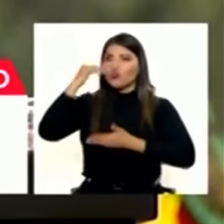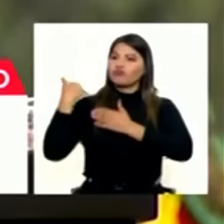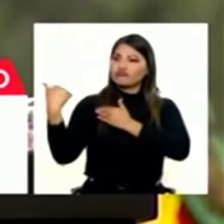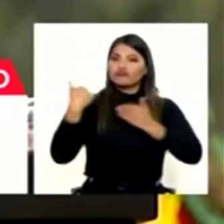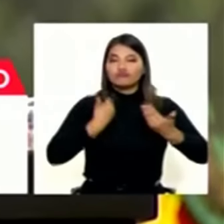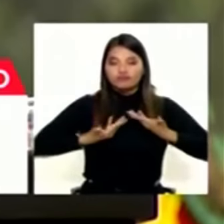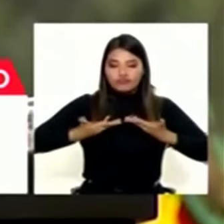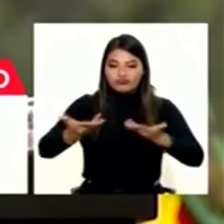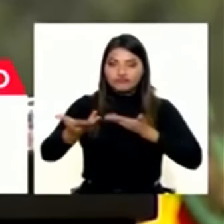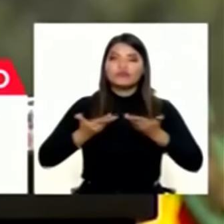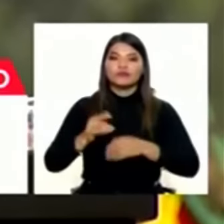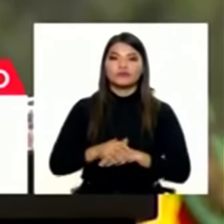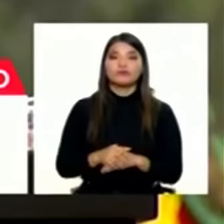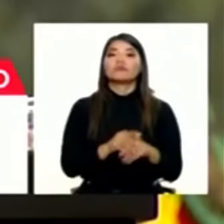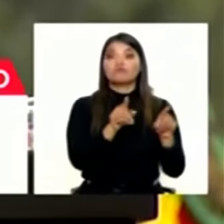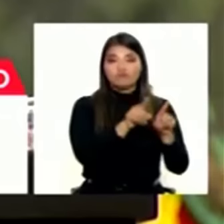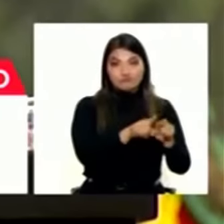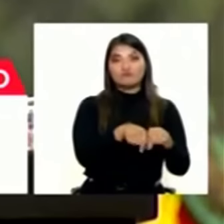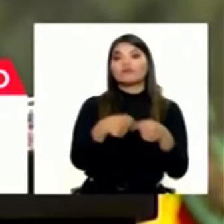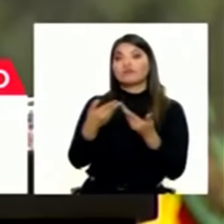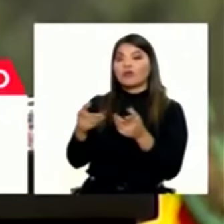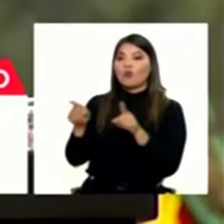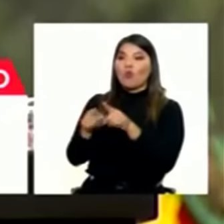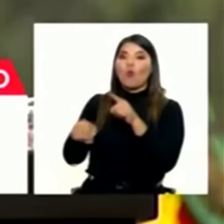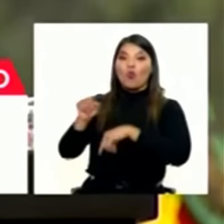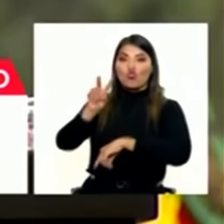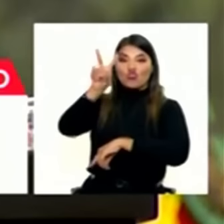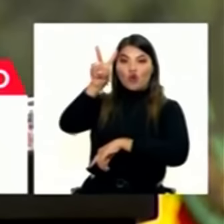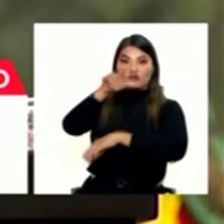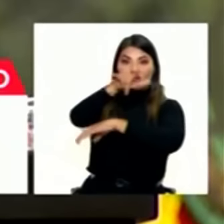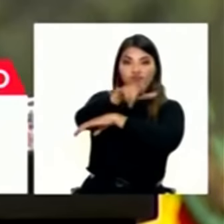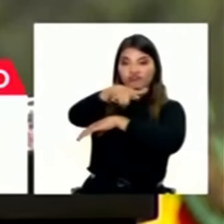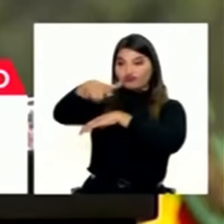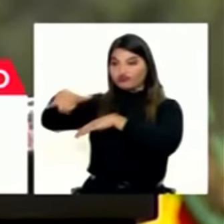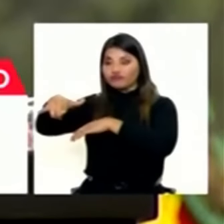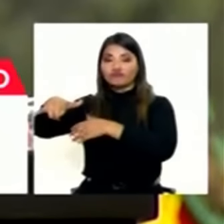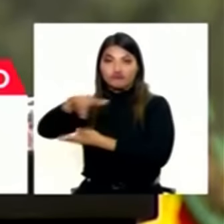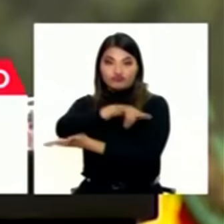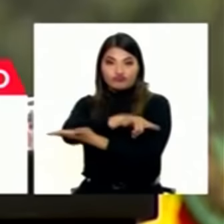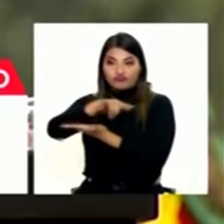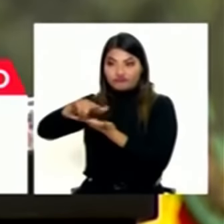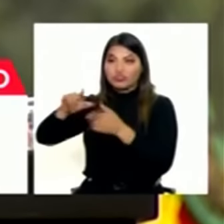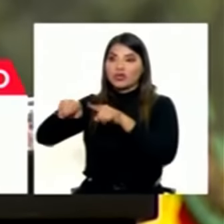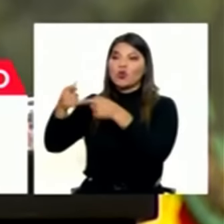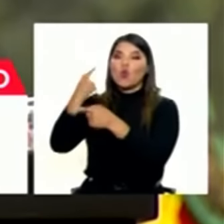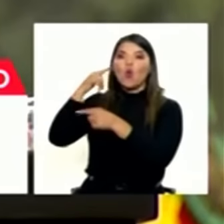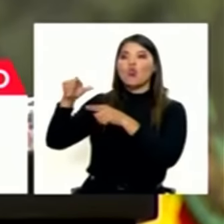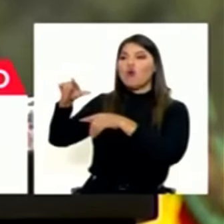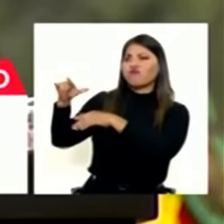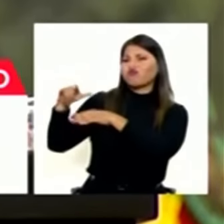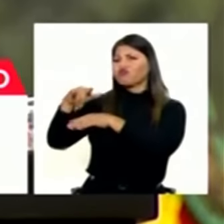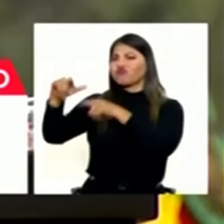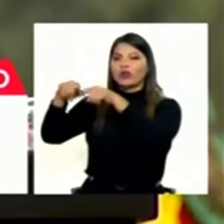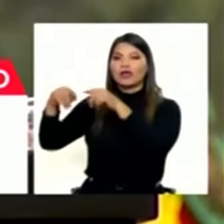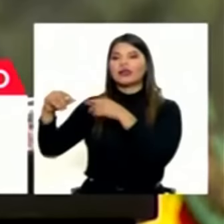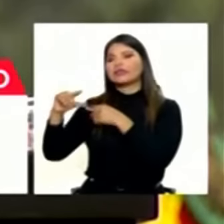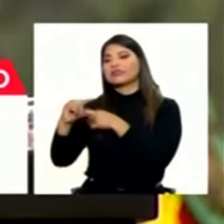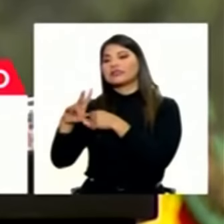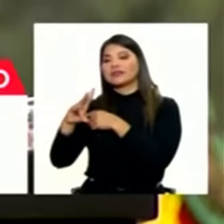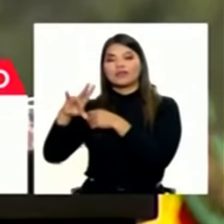nación. Lo mismo estamos haciendo con dos aeronaves Hércules y un avión Boeing 737-500.